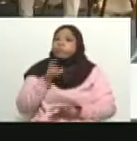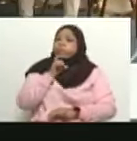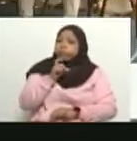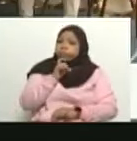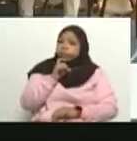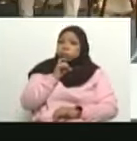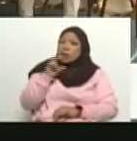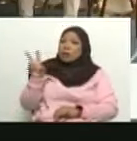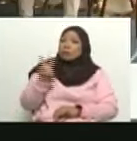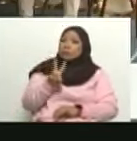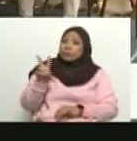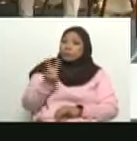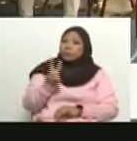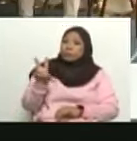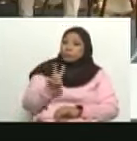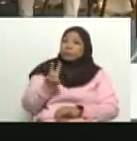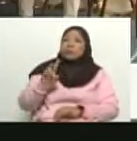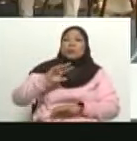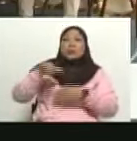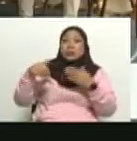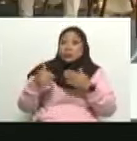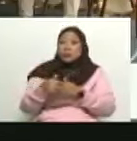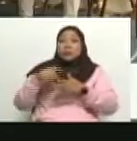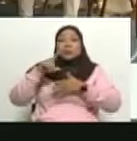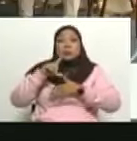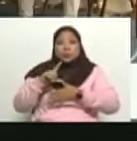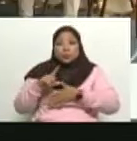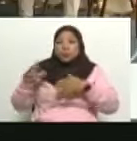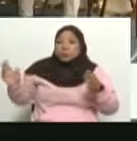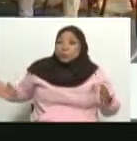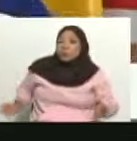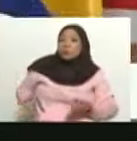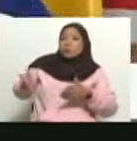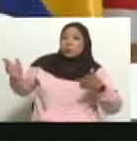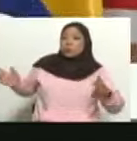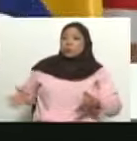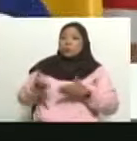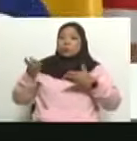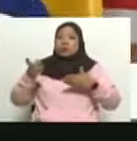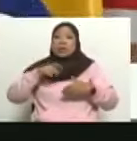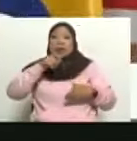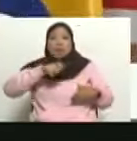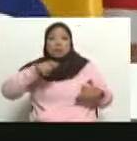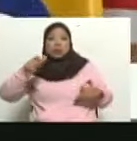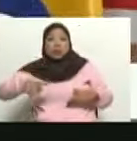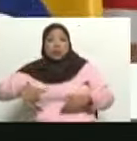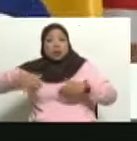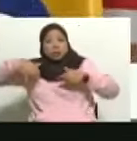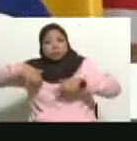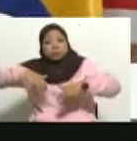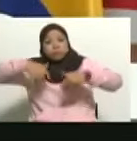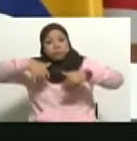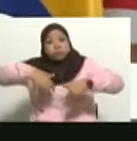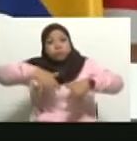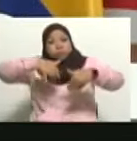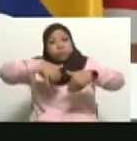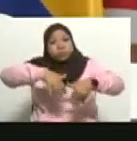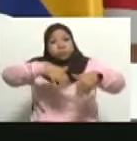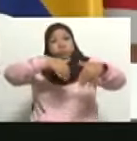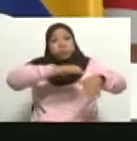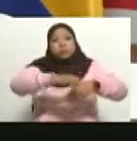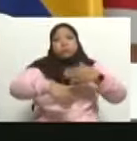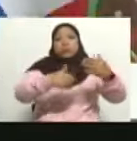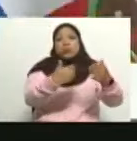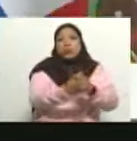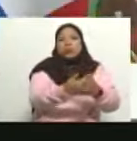en todos nuestros países la promoción, el estímulo a la migración, que también ha sido ocasionado desde los países